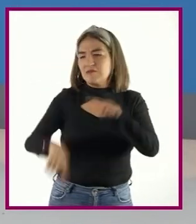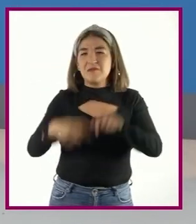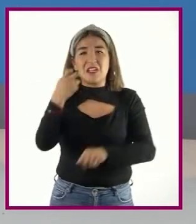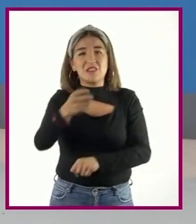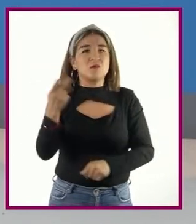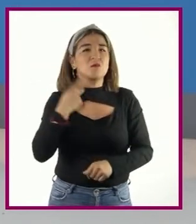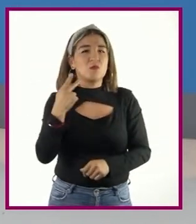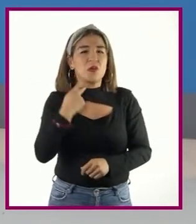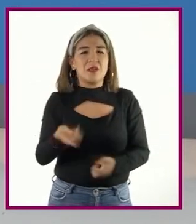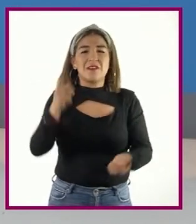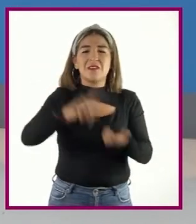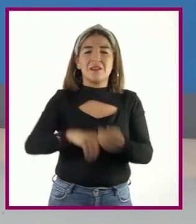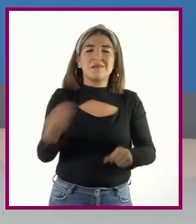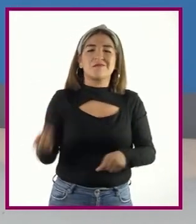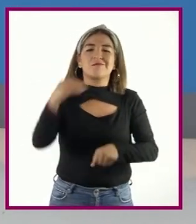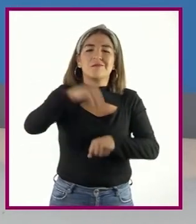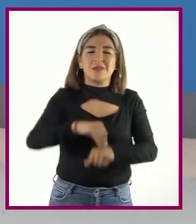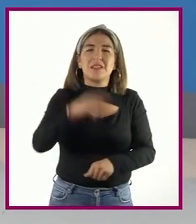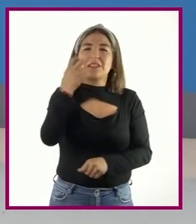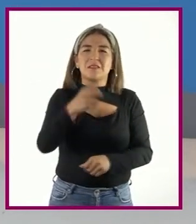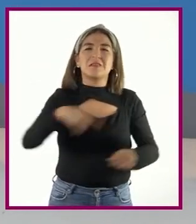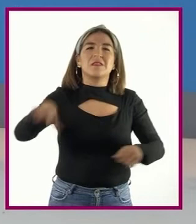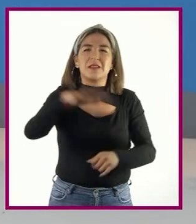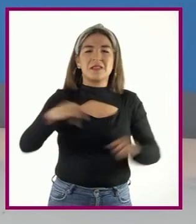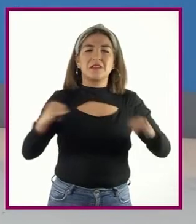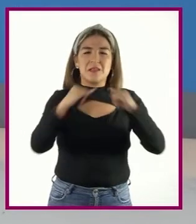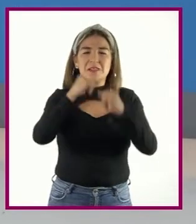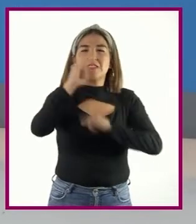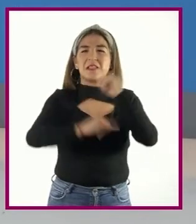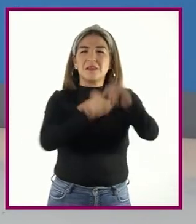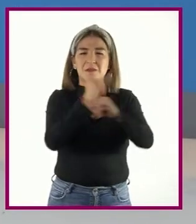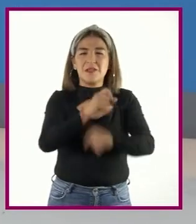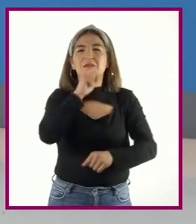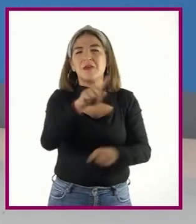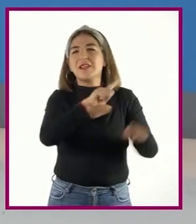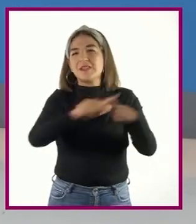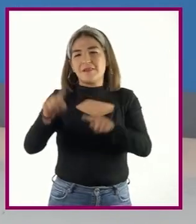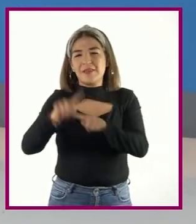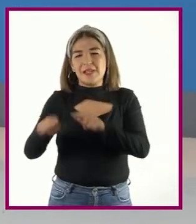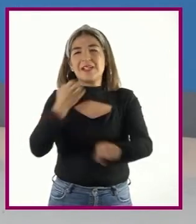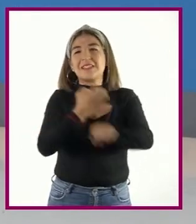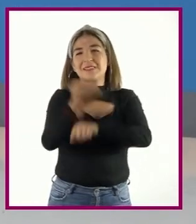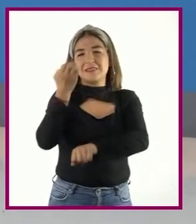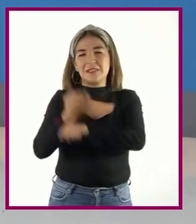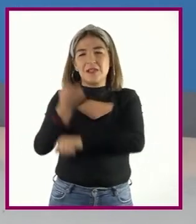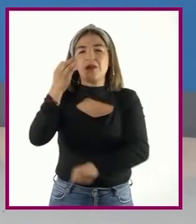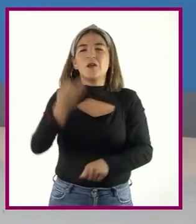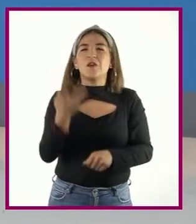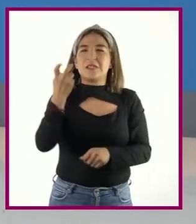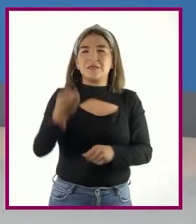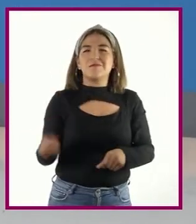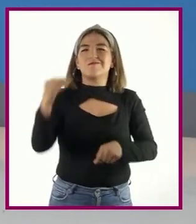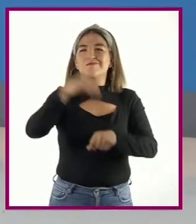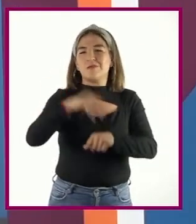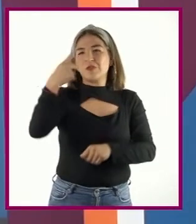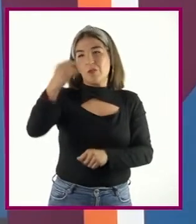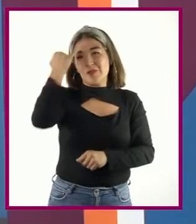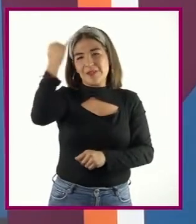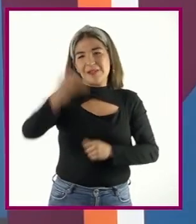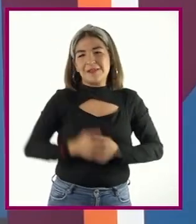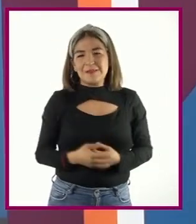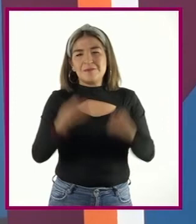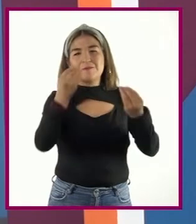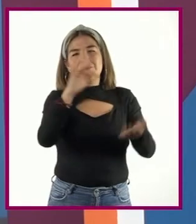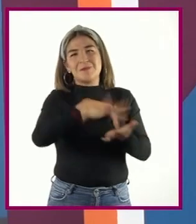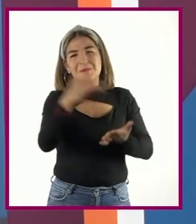estas políticas que han implementado las instituciones internacionales y los diferentes estados que han asumido esta postura.